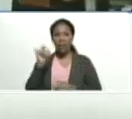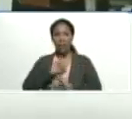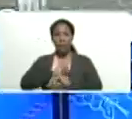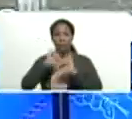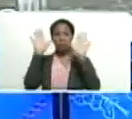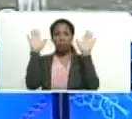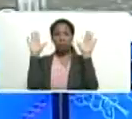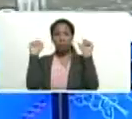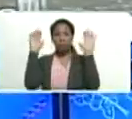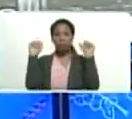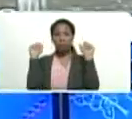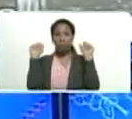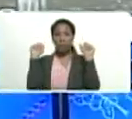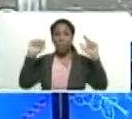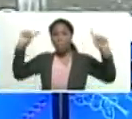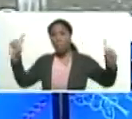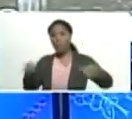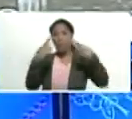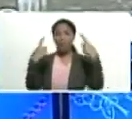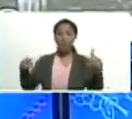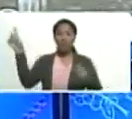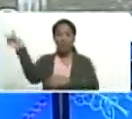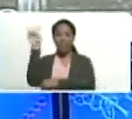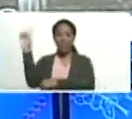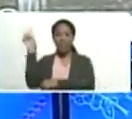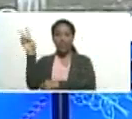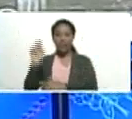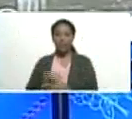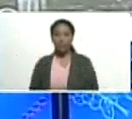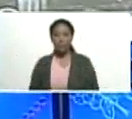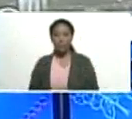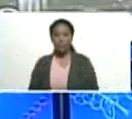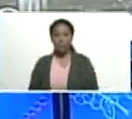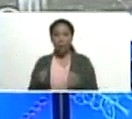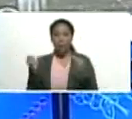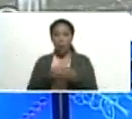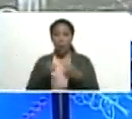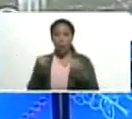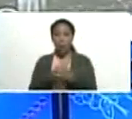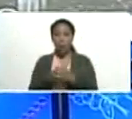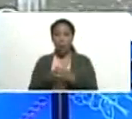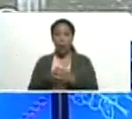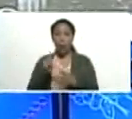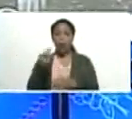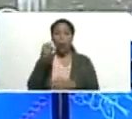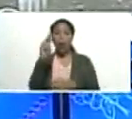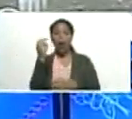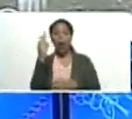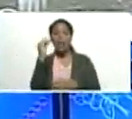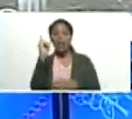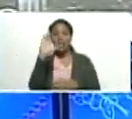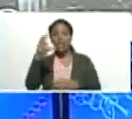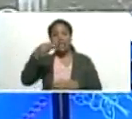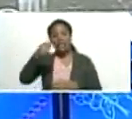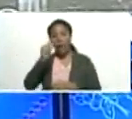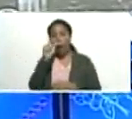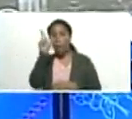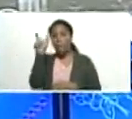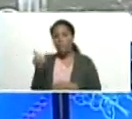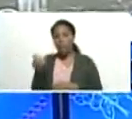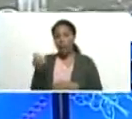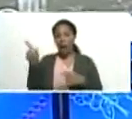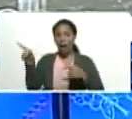despedirnos con buena música venezolana. El grupo Los Guaricha, con Alfredo Gutiérrez en